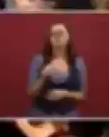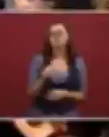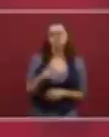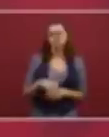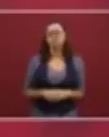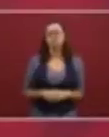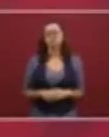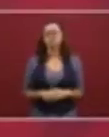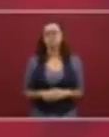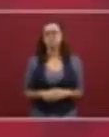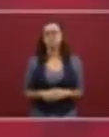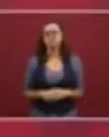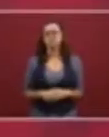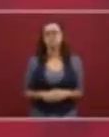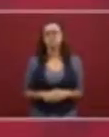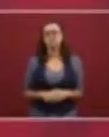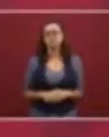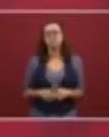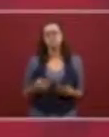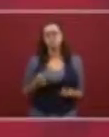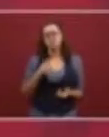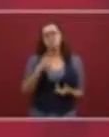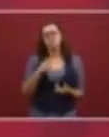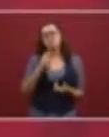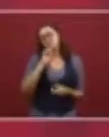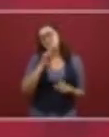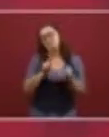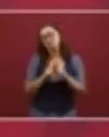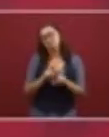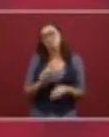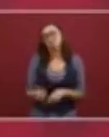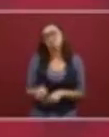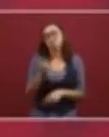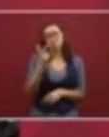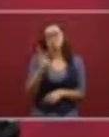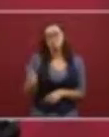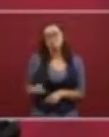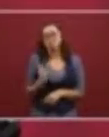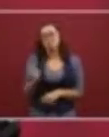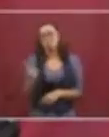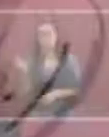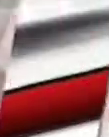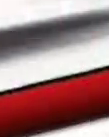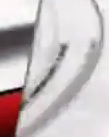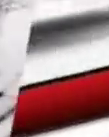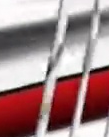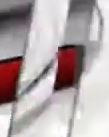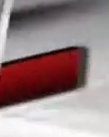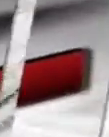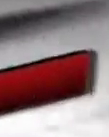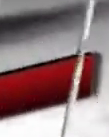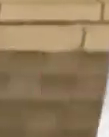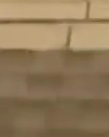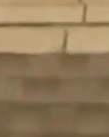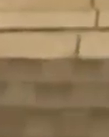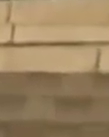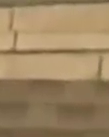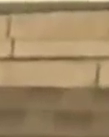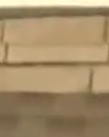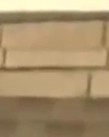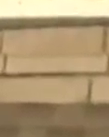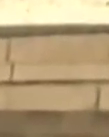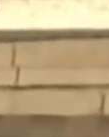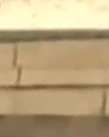que la implementación de dicho cuerpo de seguridad requirió reformas constitucionales y aprobación en los congresos estatales.